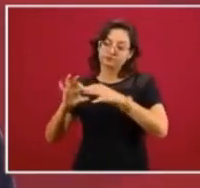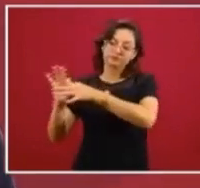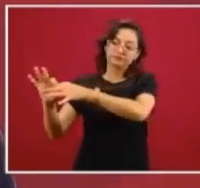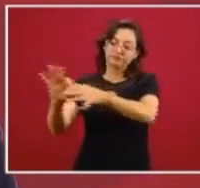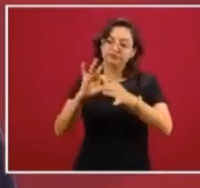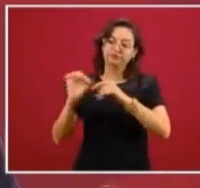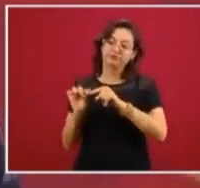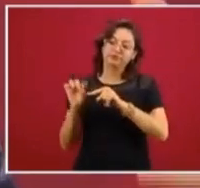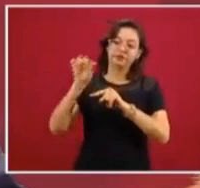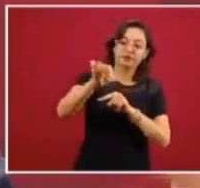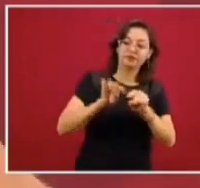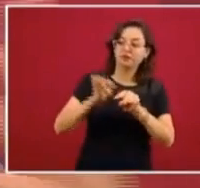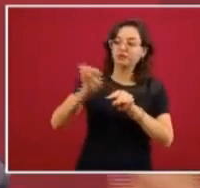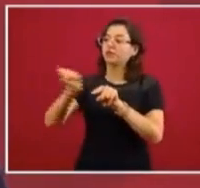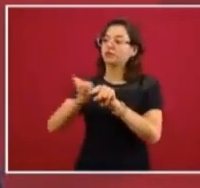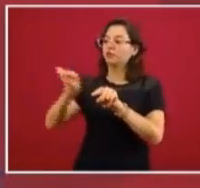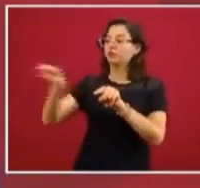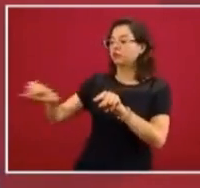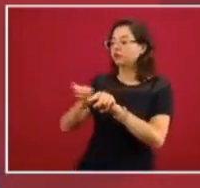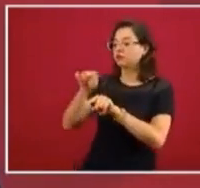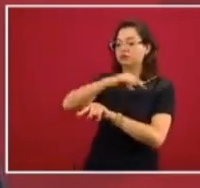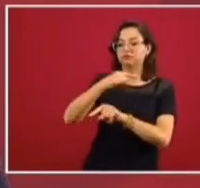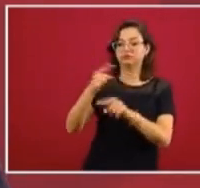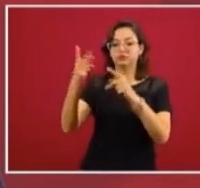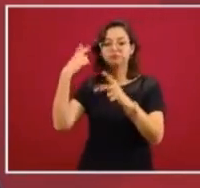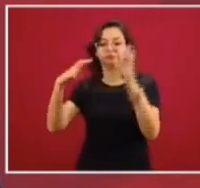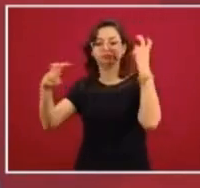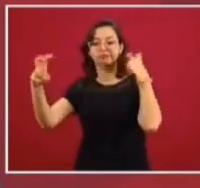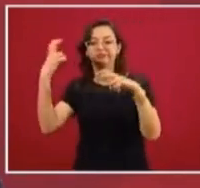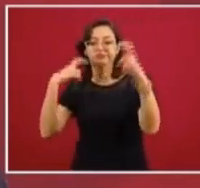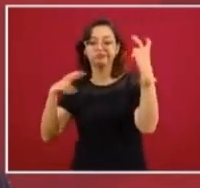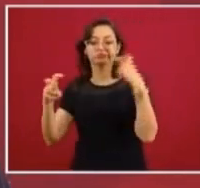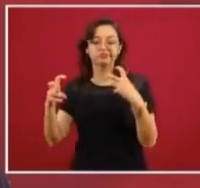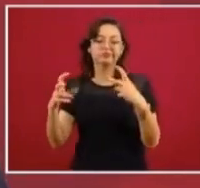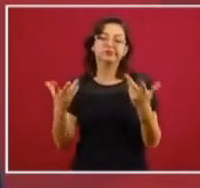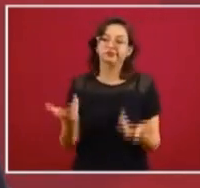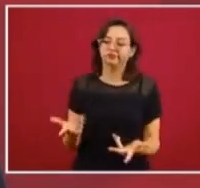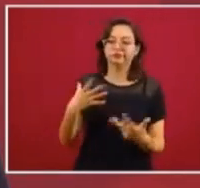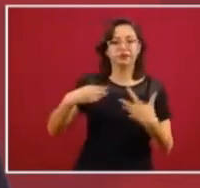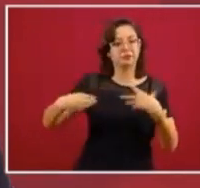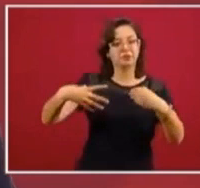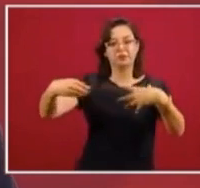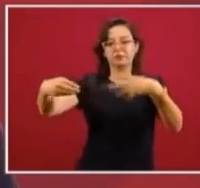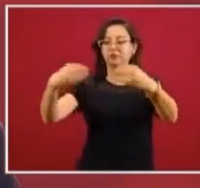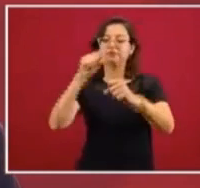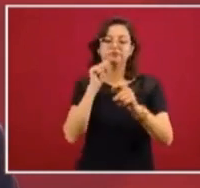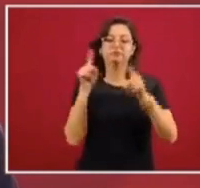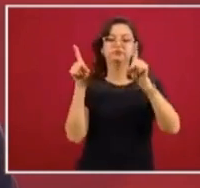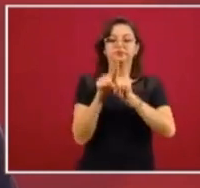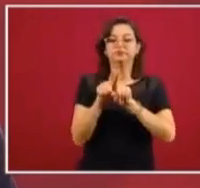Europea, como un bloque multinacional. Entonces sabemos de esa experiencia, por experiencias de otras